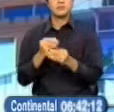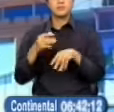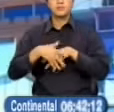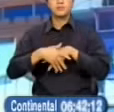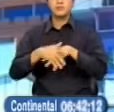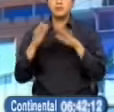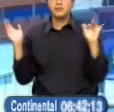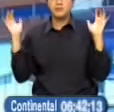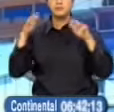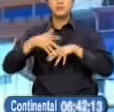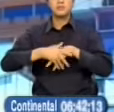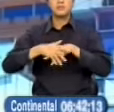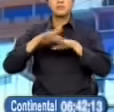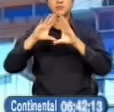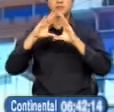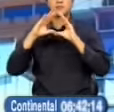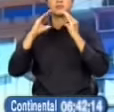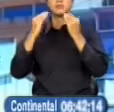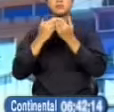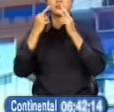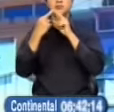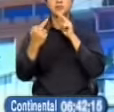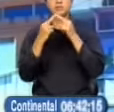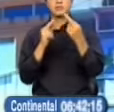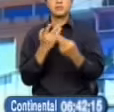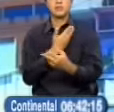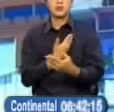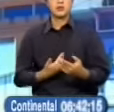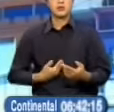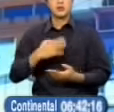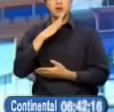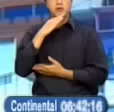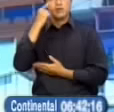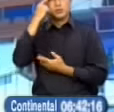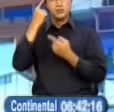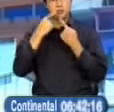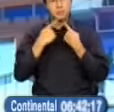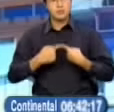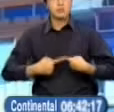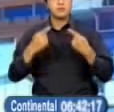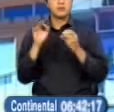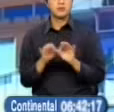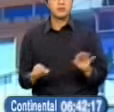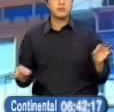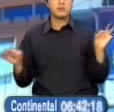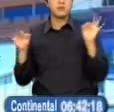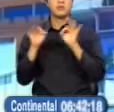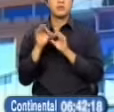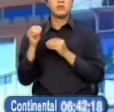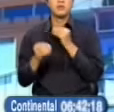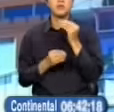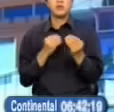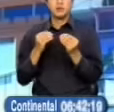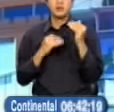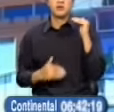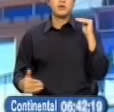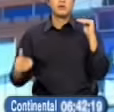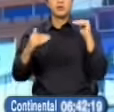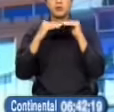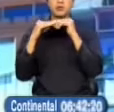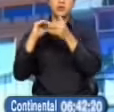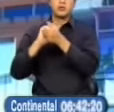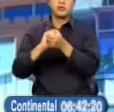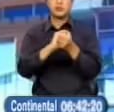masiva concentración en el coliseo rumiñahui donde el primer mandatario rafael correa ratificó la necesidad de establecer políticas más equitativas y